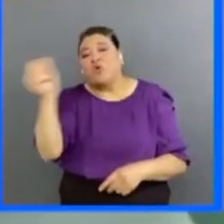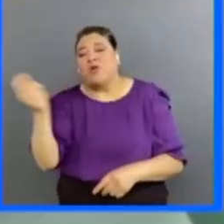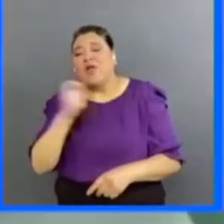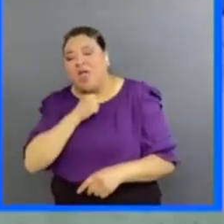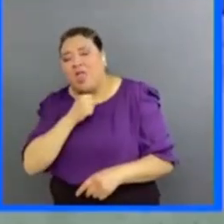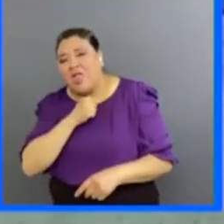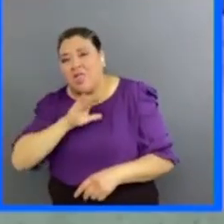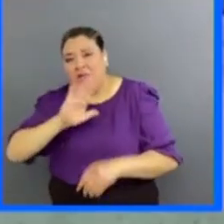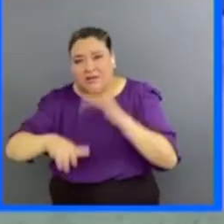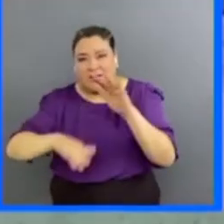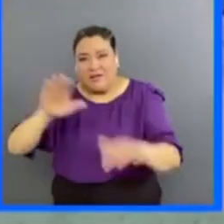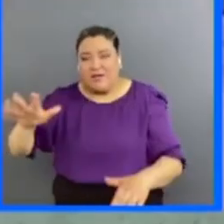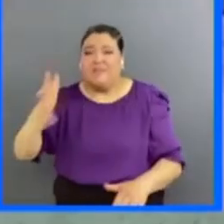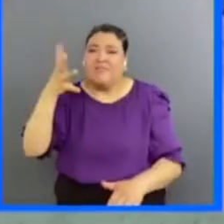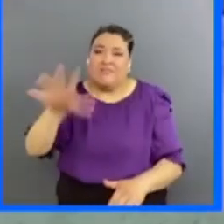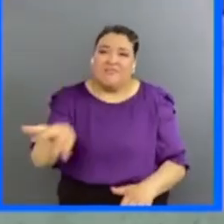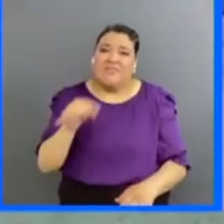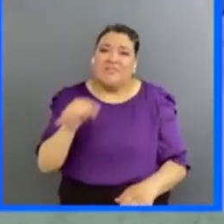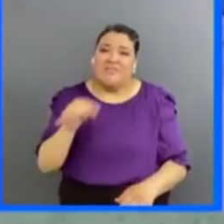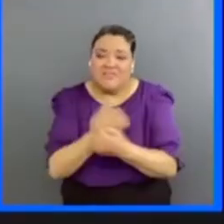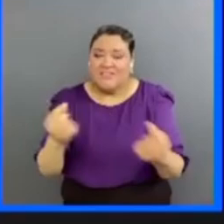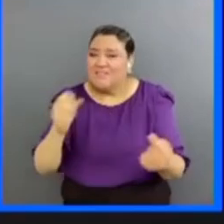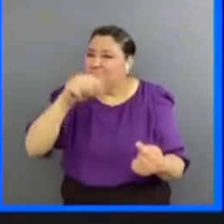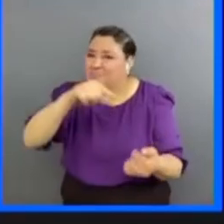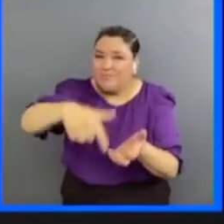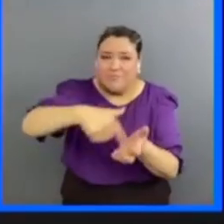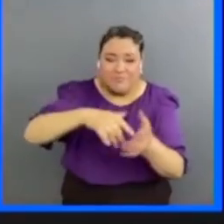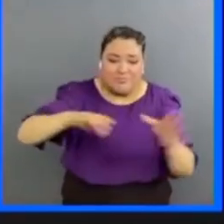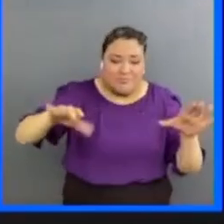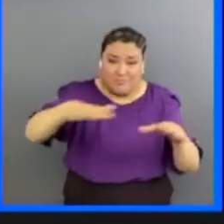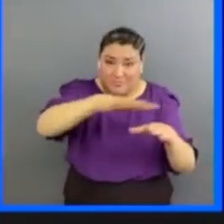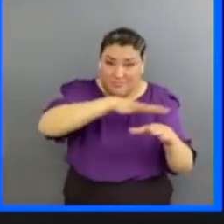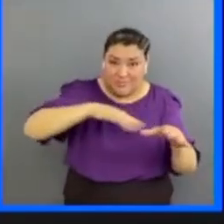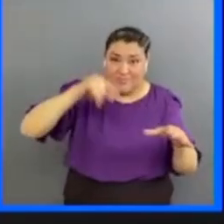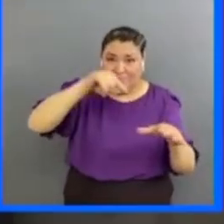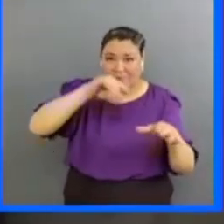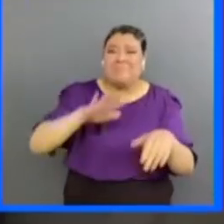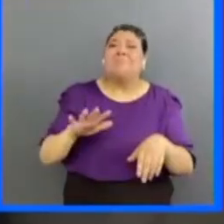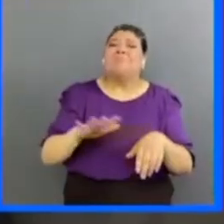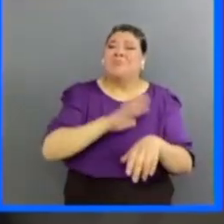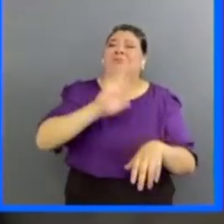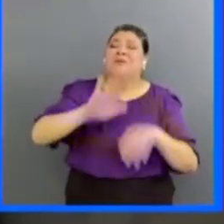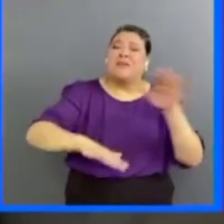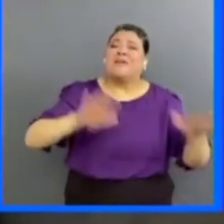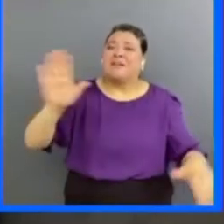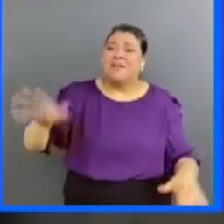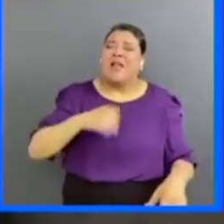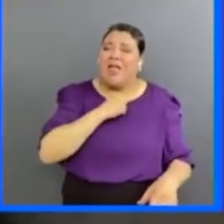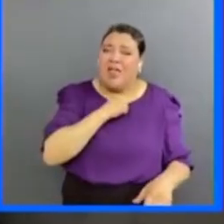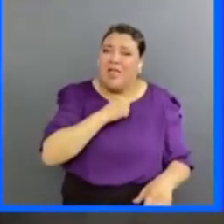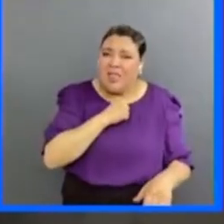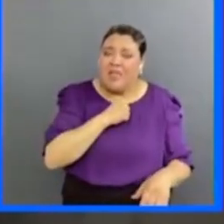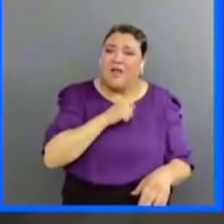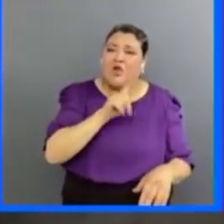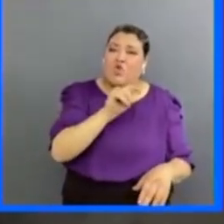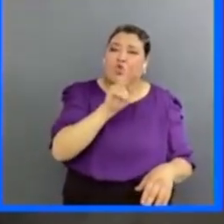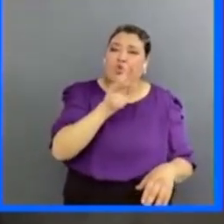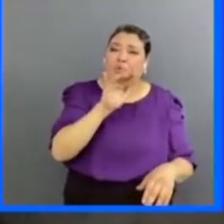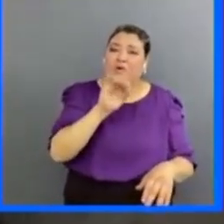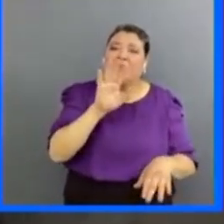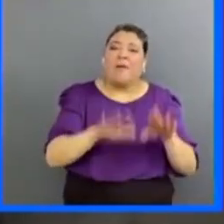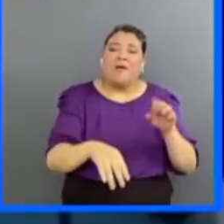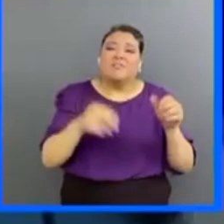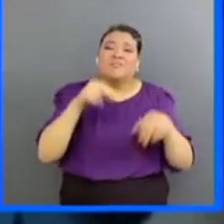fueron de infantes de la misma comunidad. Entre las principales causas de mortalidad por tuberculosis destacan la atención médica tardía